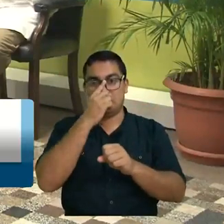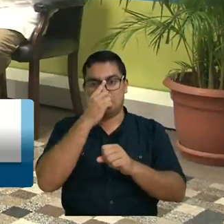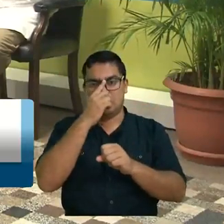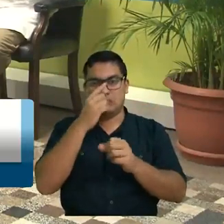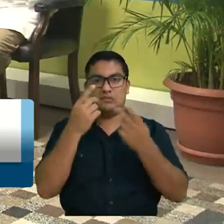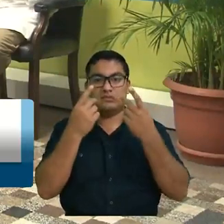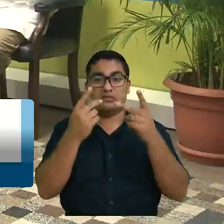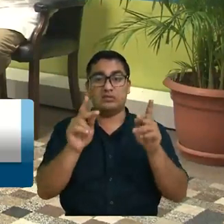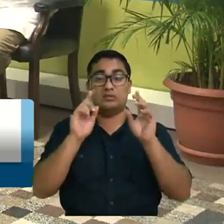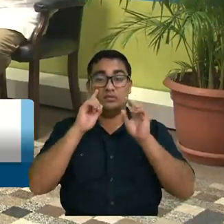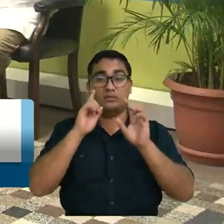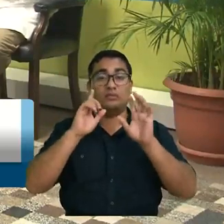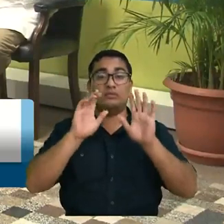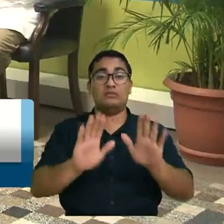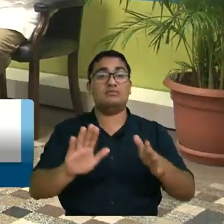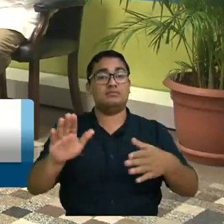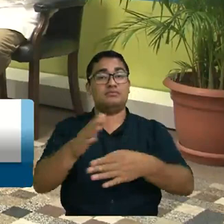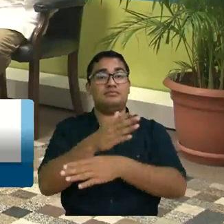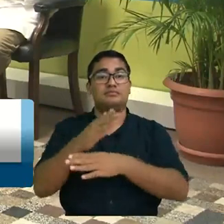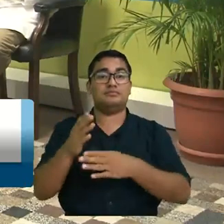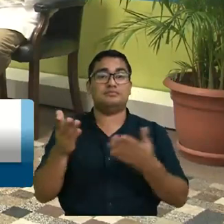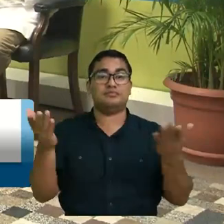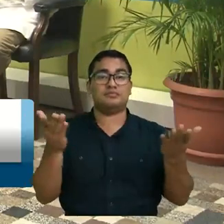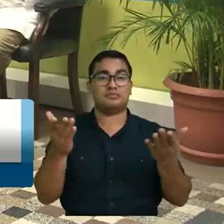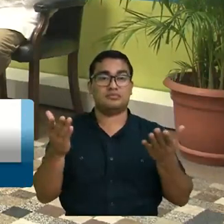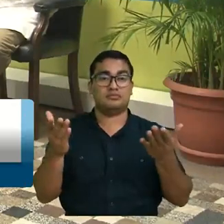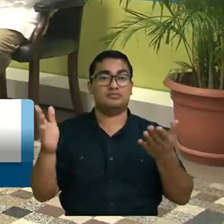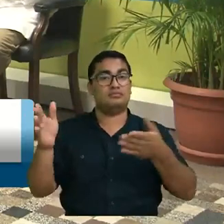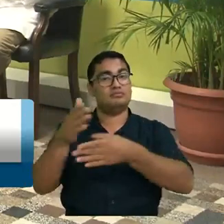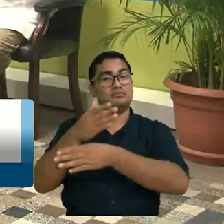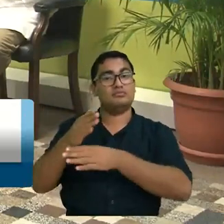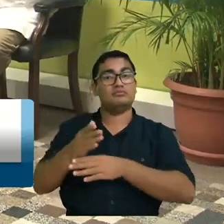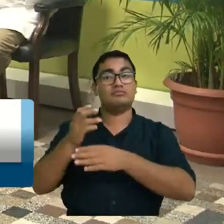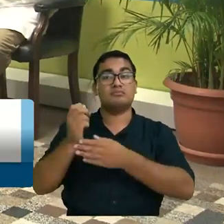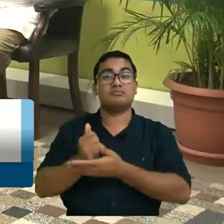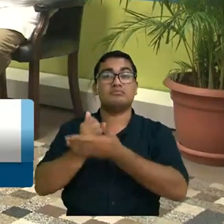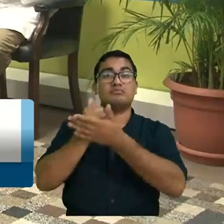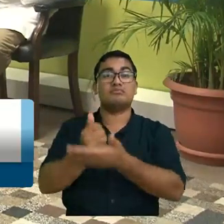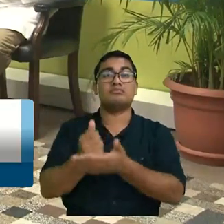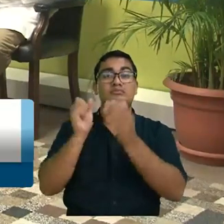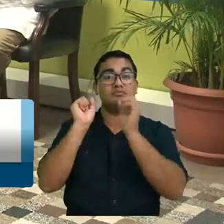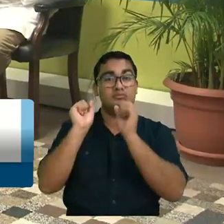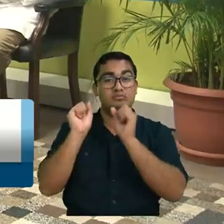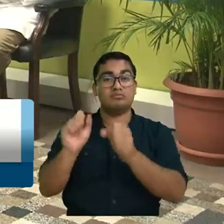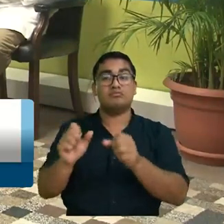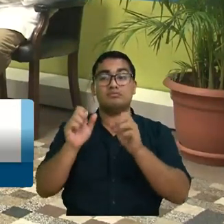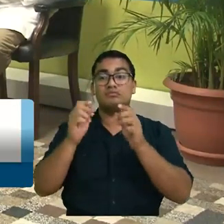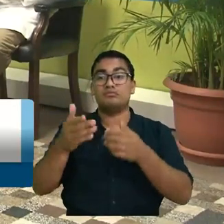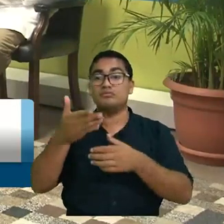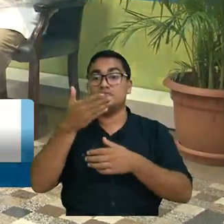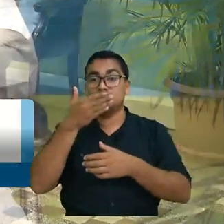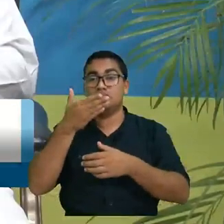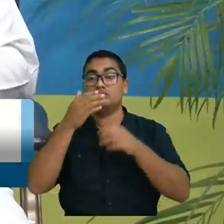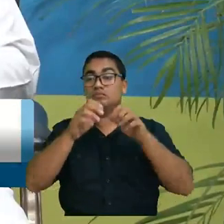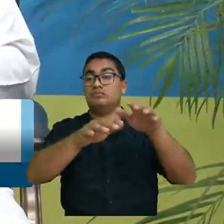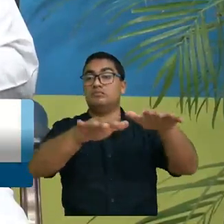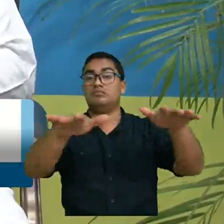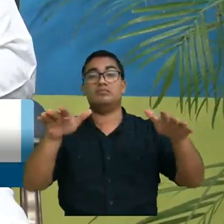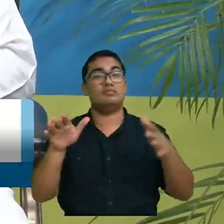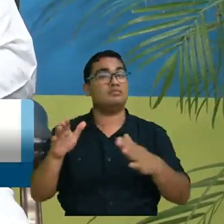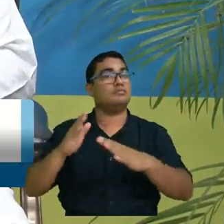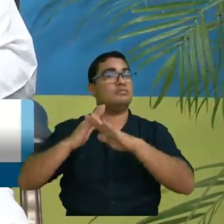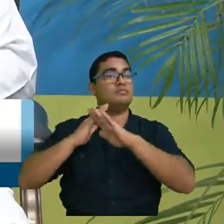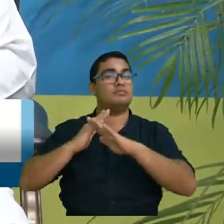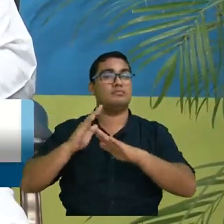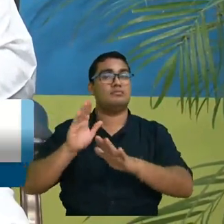también las medidas higiénicas en los que son todos los puertos de entrada ha ayudado a que podamos detener esta pandemia en varios de los